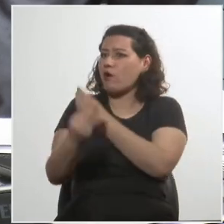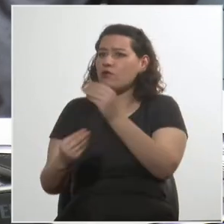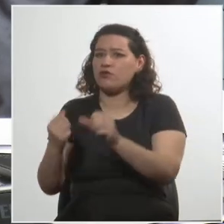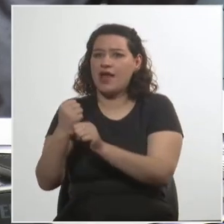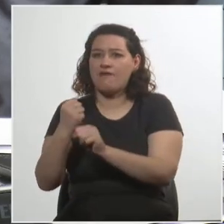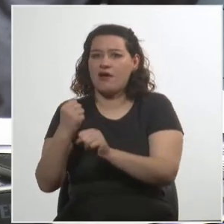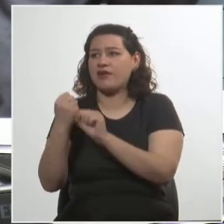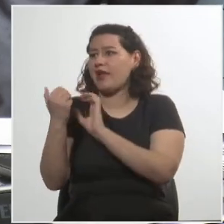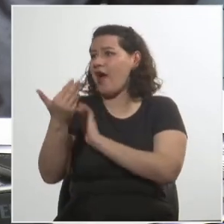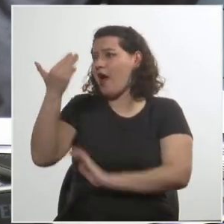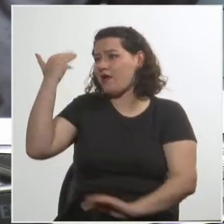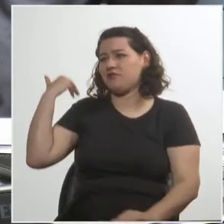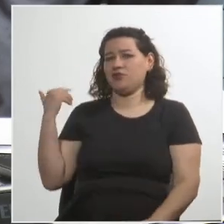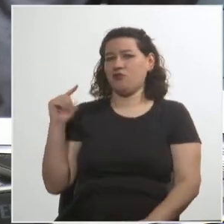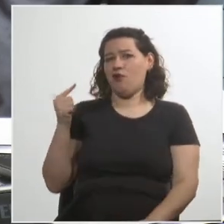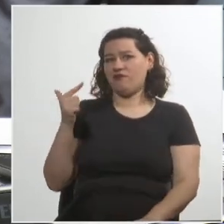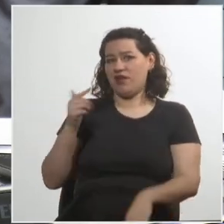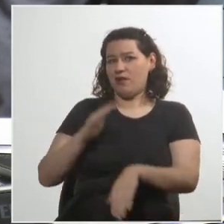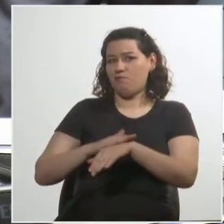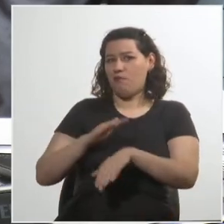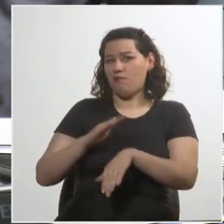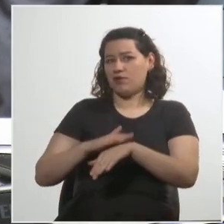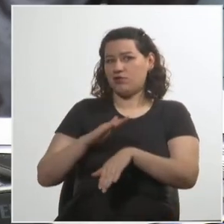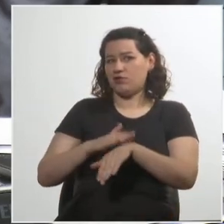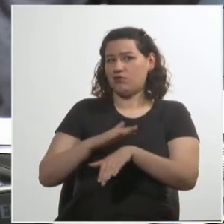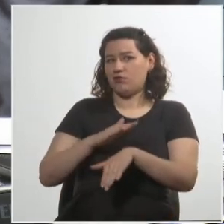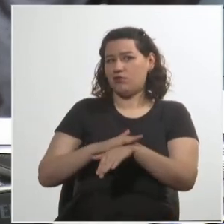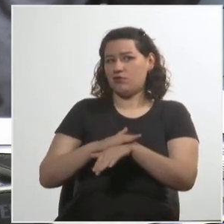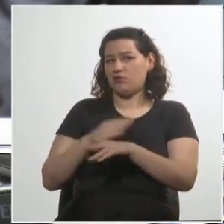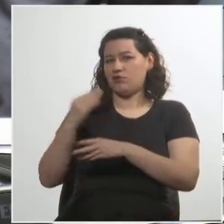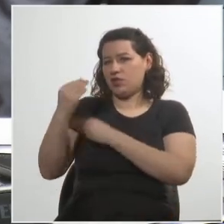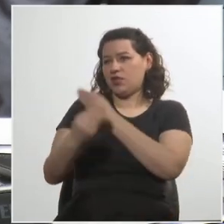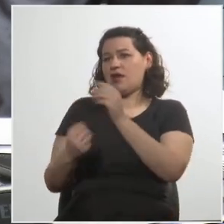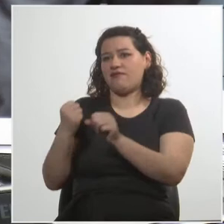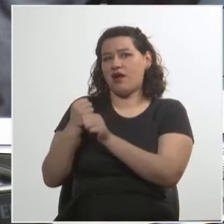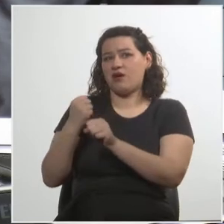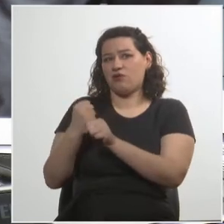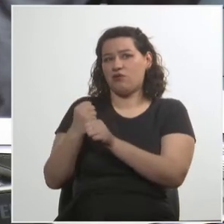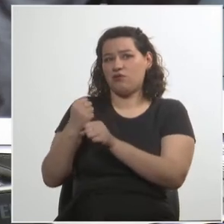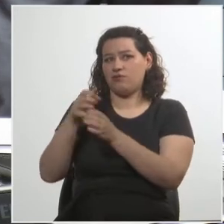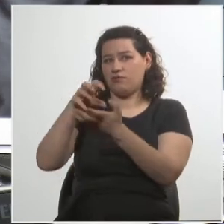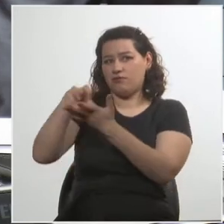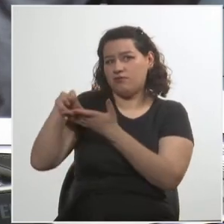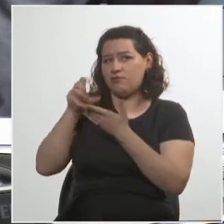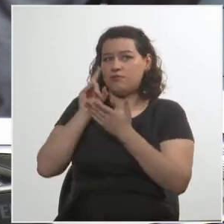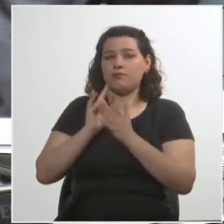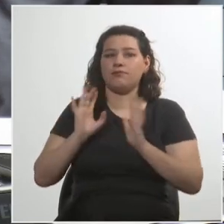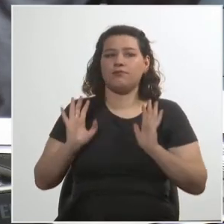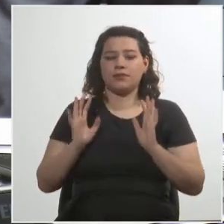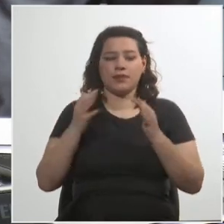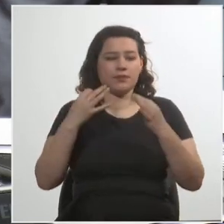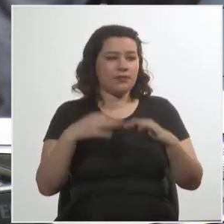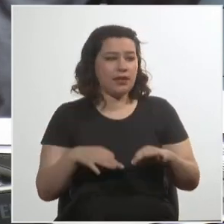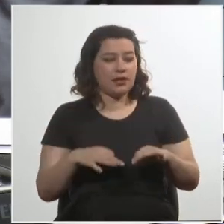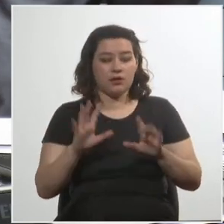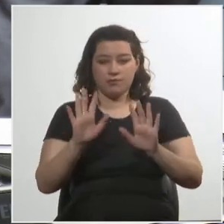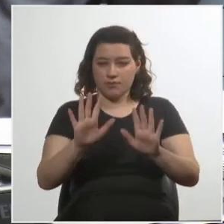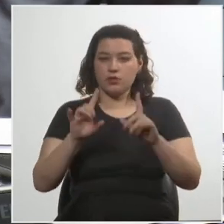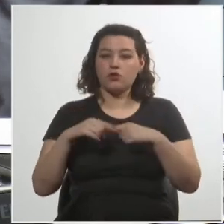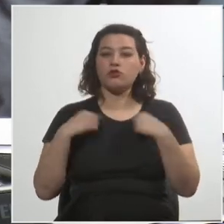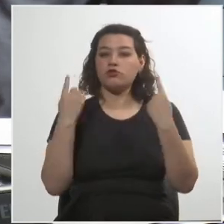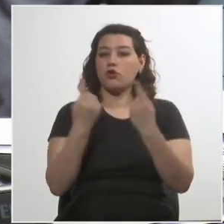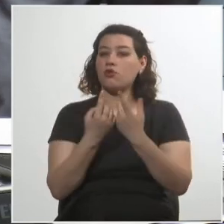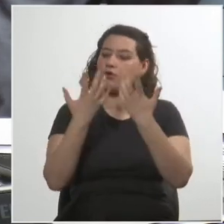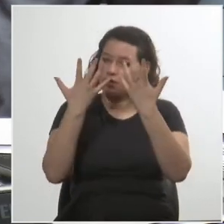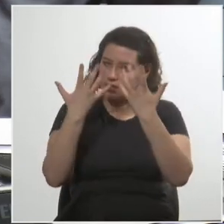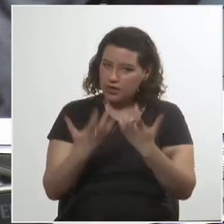y no hubo preocupaciones un momento por los por los puestos por los puestos de los tambos nosotros queremos